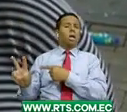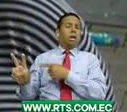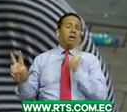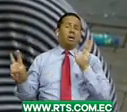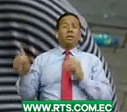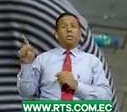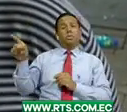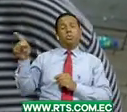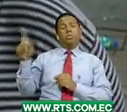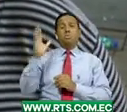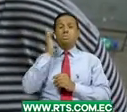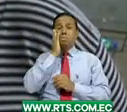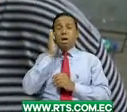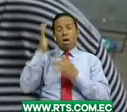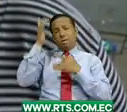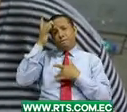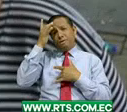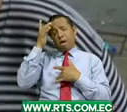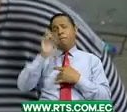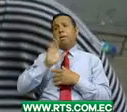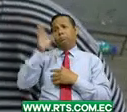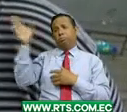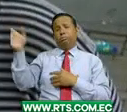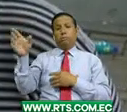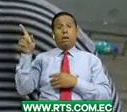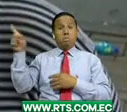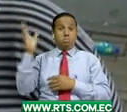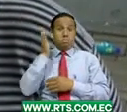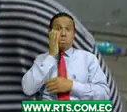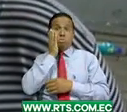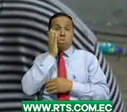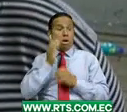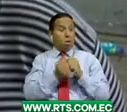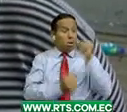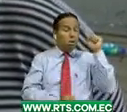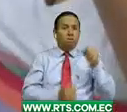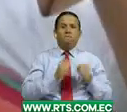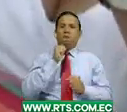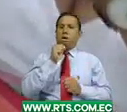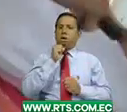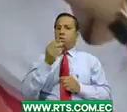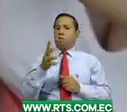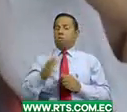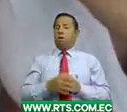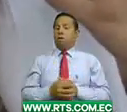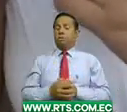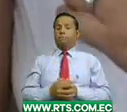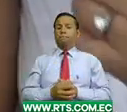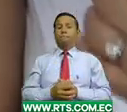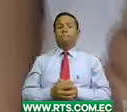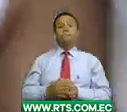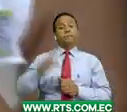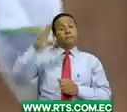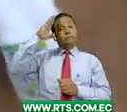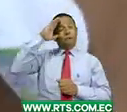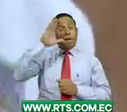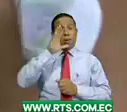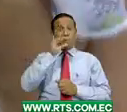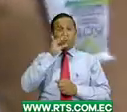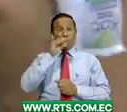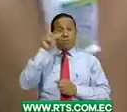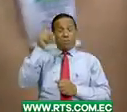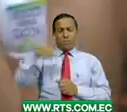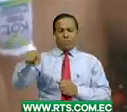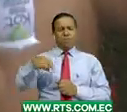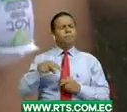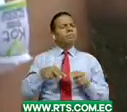su mamá estaba bien delicada de salud. Ella todavía no sabe lo que le ha surgido a la chica. Según personal de la CTE que tomó procedimiento en